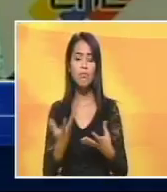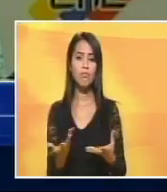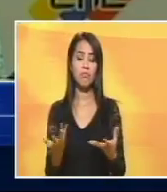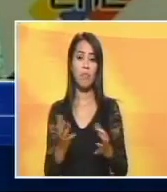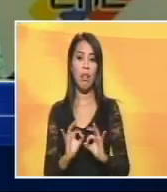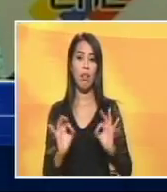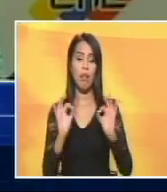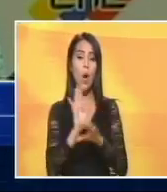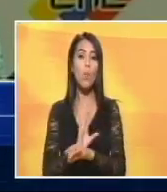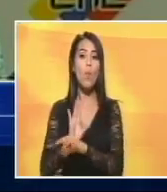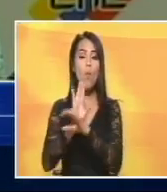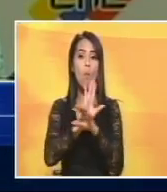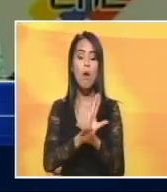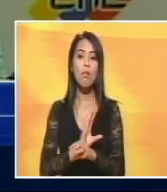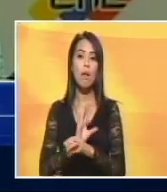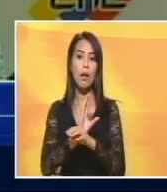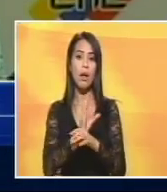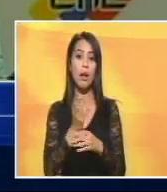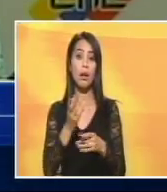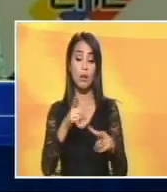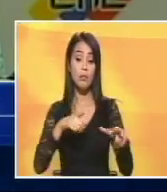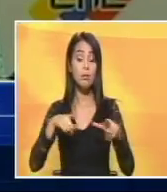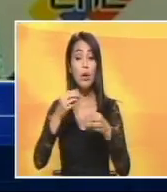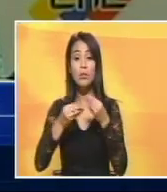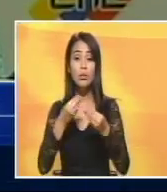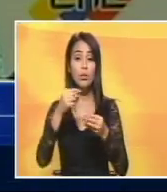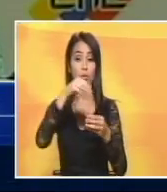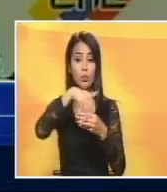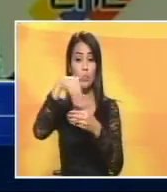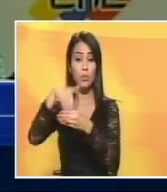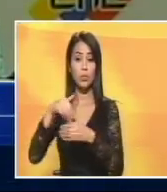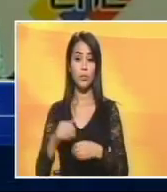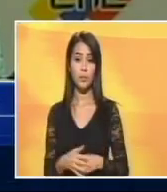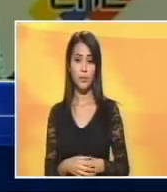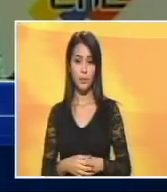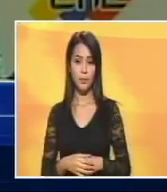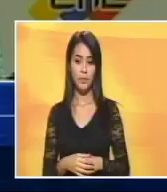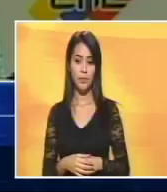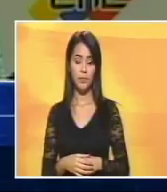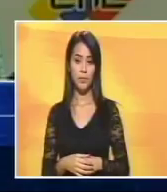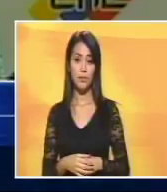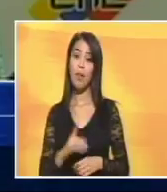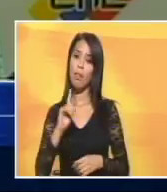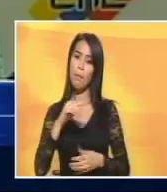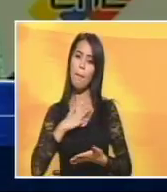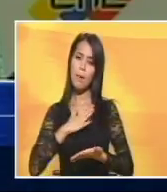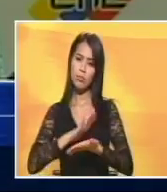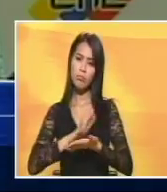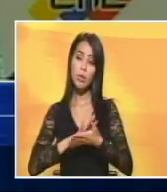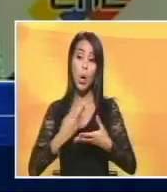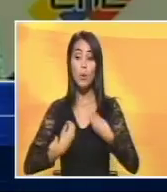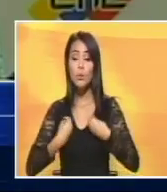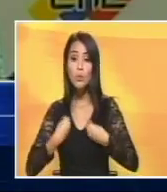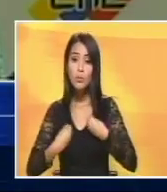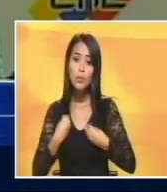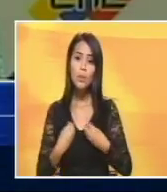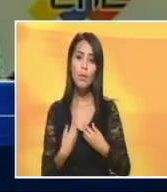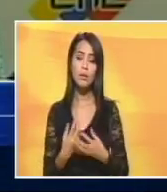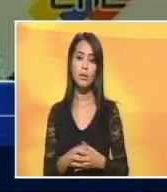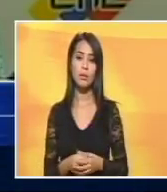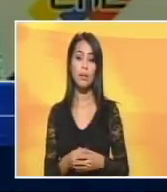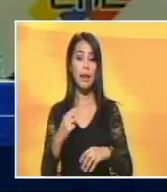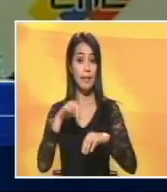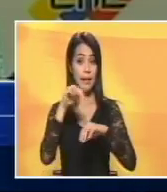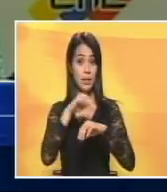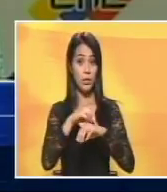proteger el clima electoral. En este sentido, y para calmar preocupaciones de nacionales